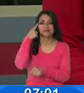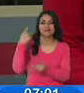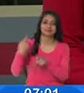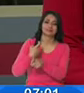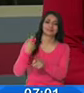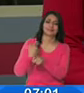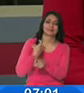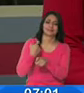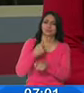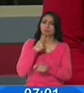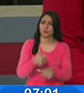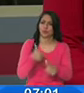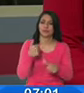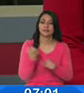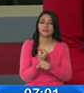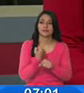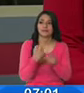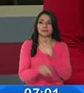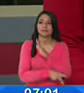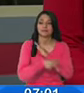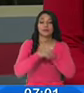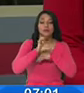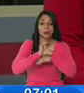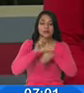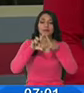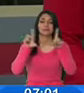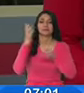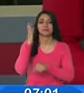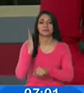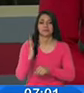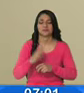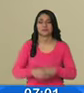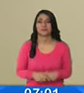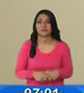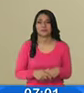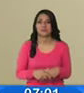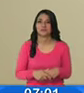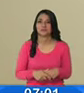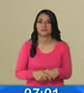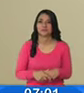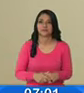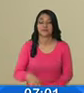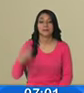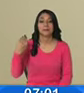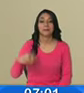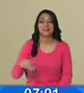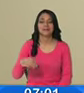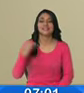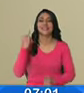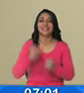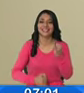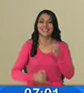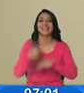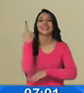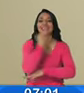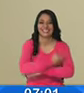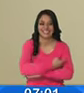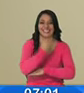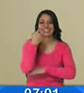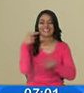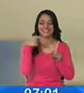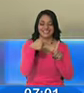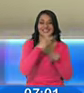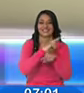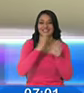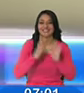gobierno y destacó su labor en Petroecuador y Odebrecht. El miércoles, en su último día como fiscal general del estado, Galo